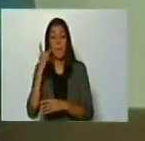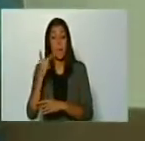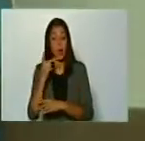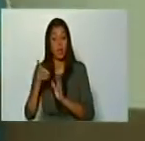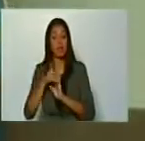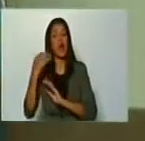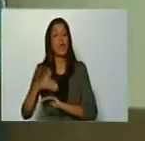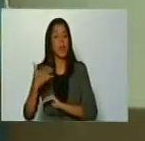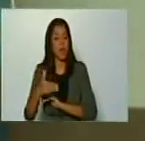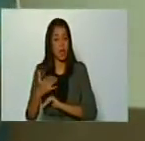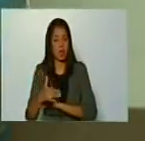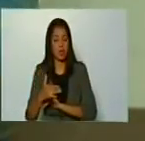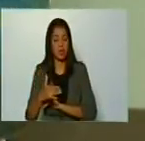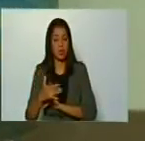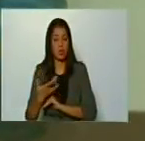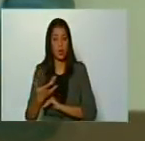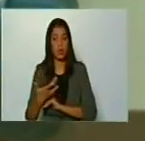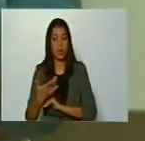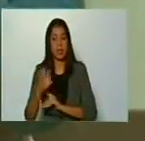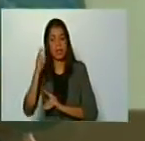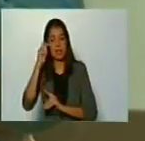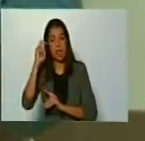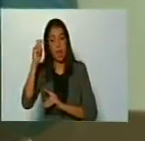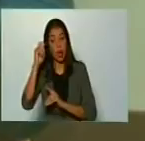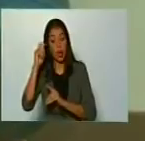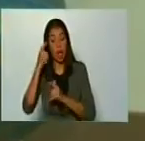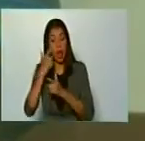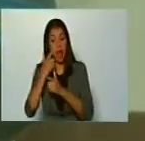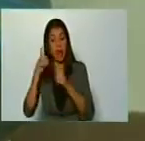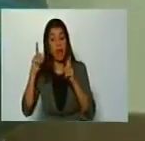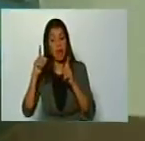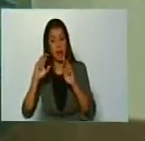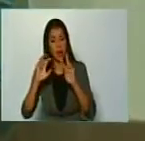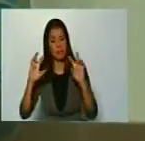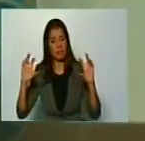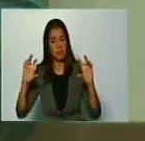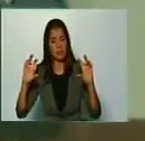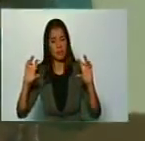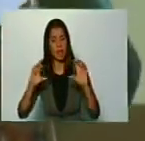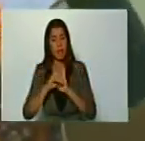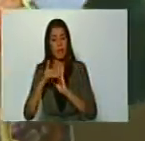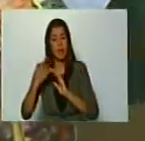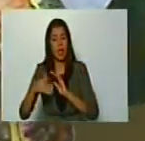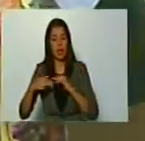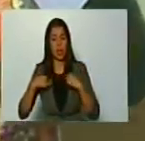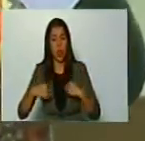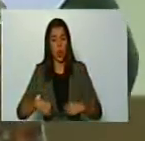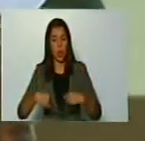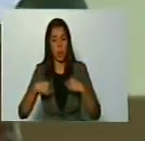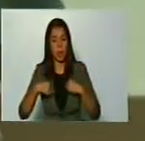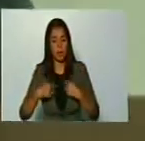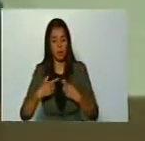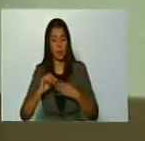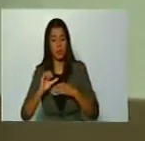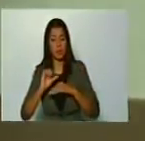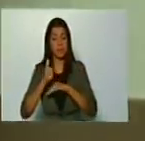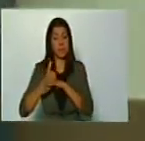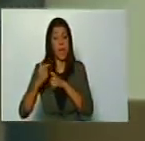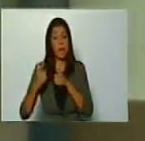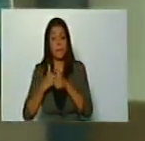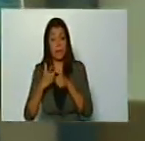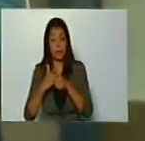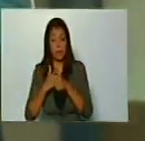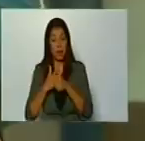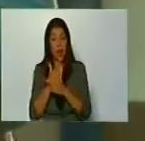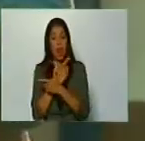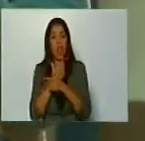además, que desde el punto de vista de la teoría liberal de los derechos humanos es la madre de los derechos. Esa es la libertad de